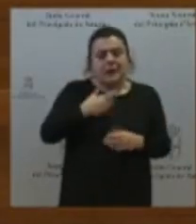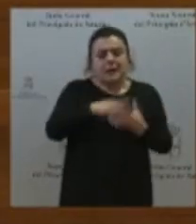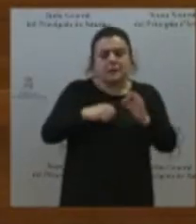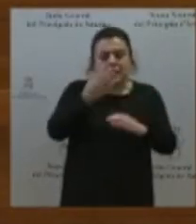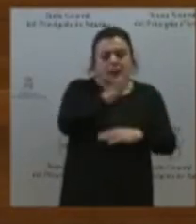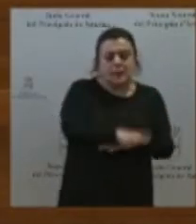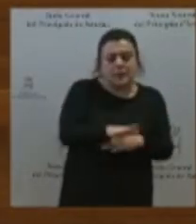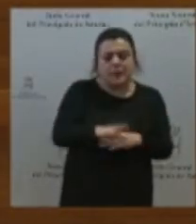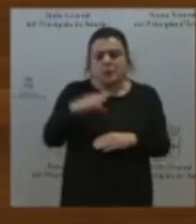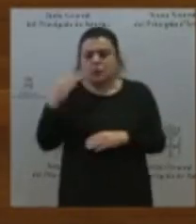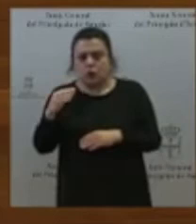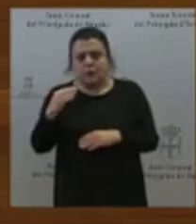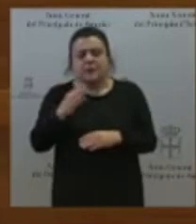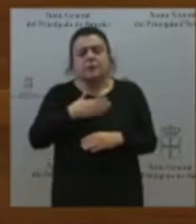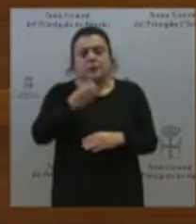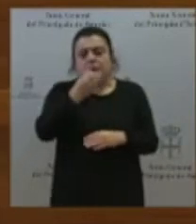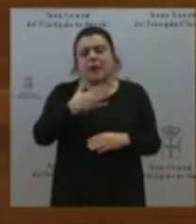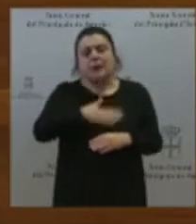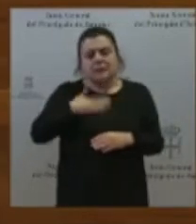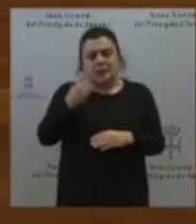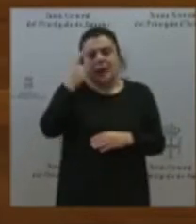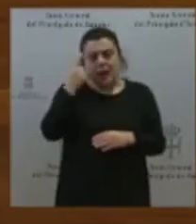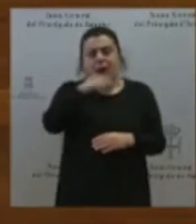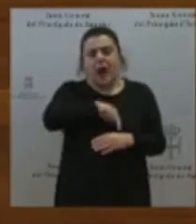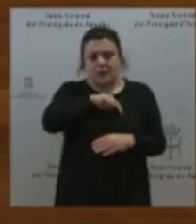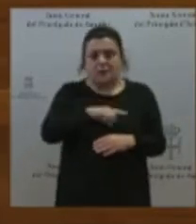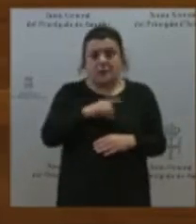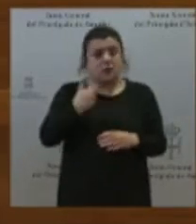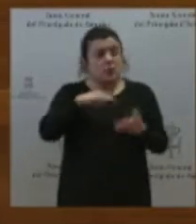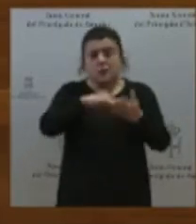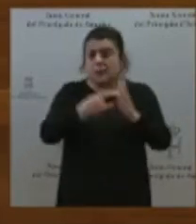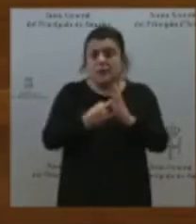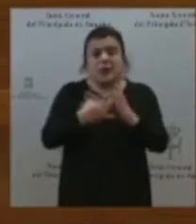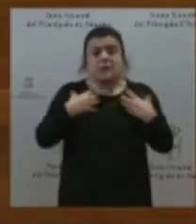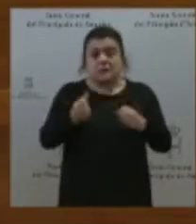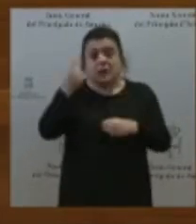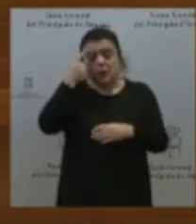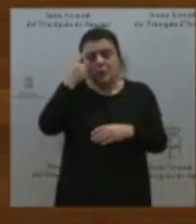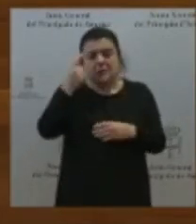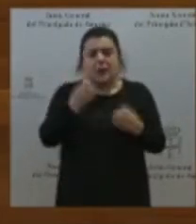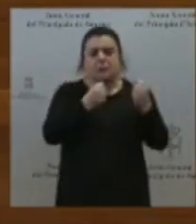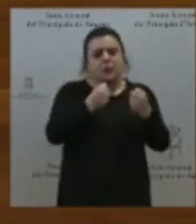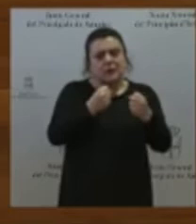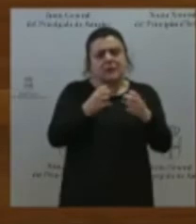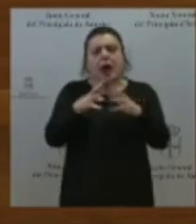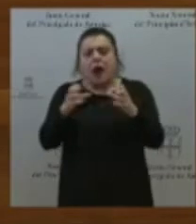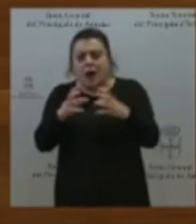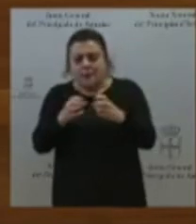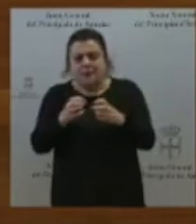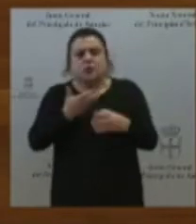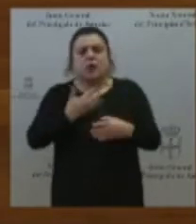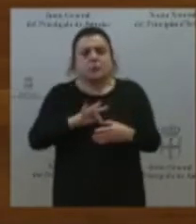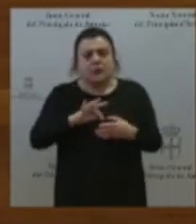que se presente un plan de salud mental potente y ambicioso que permita diseñar un nuevo concepto de atención a la salud mental, que enfatice